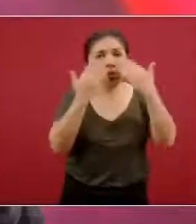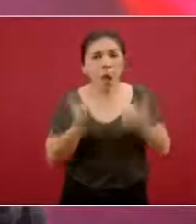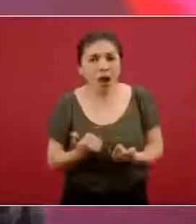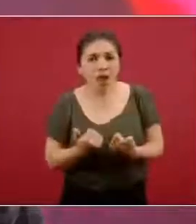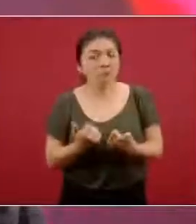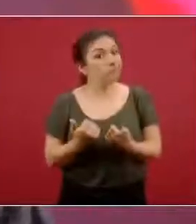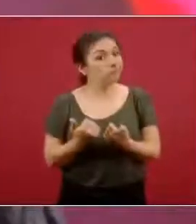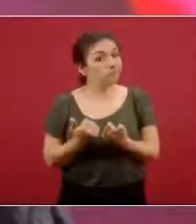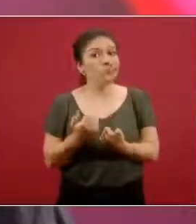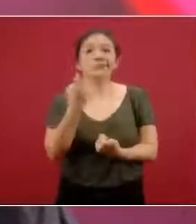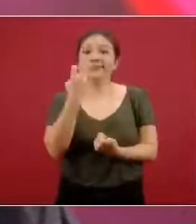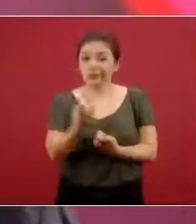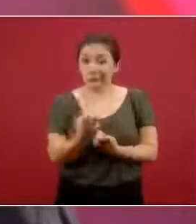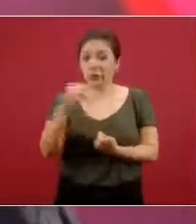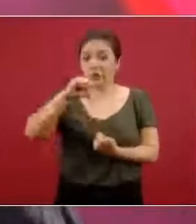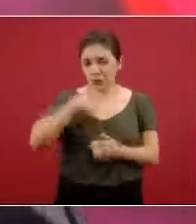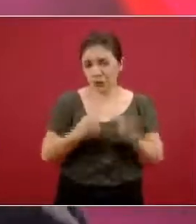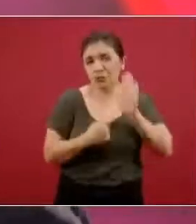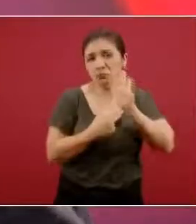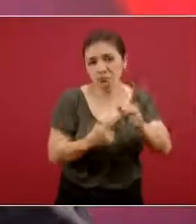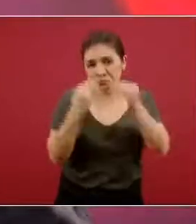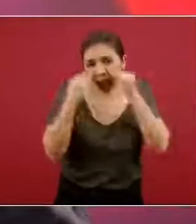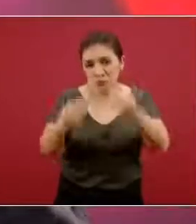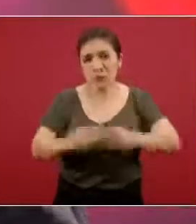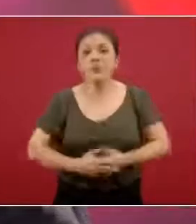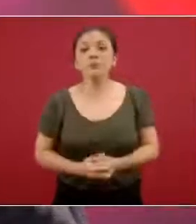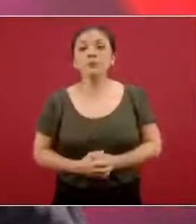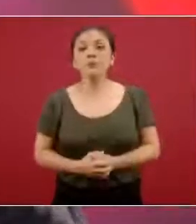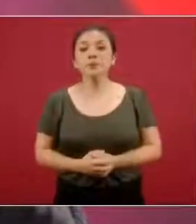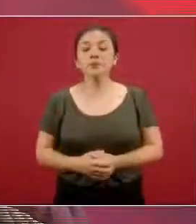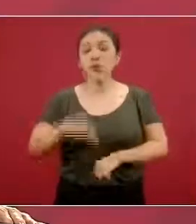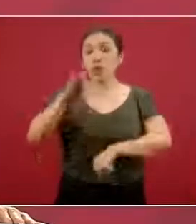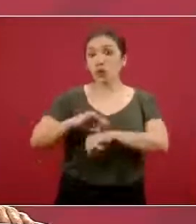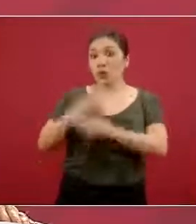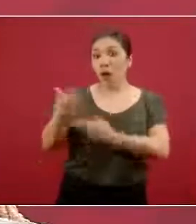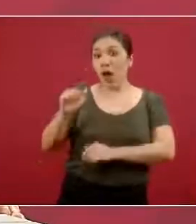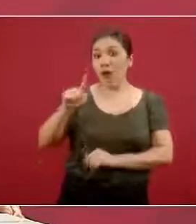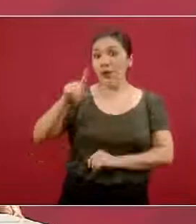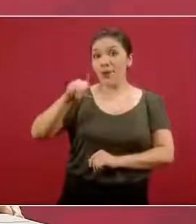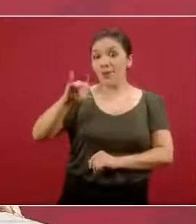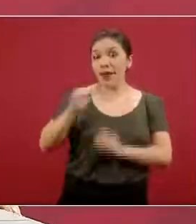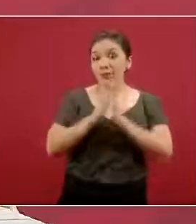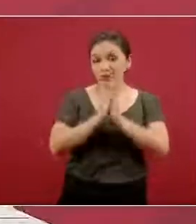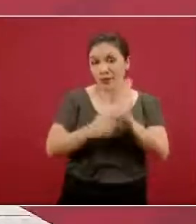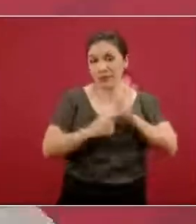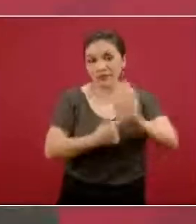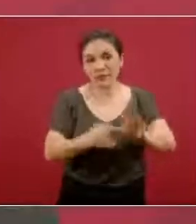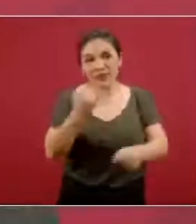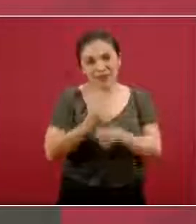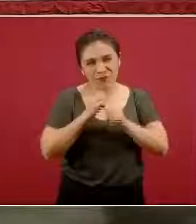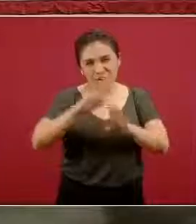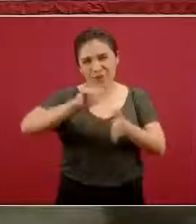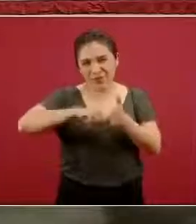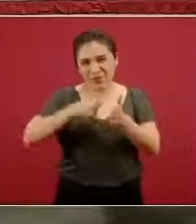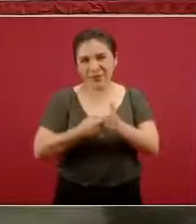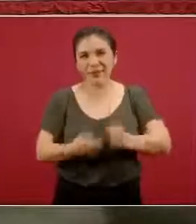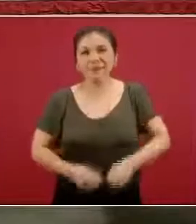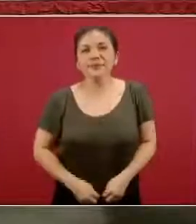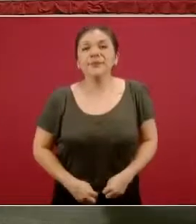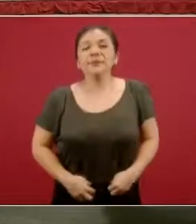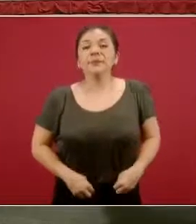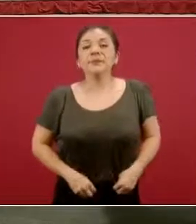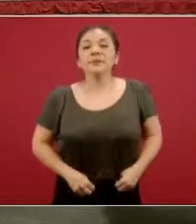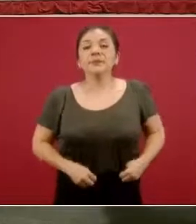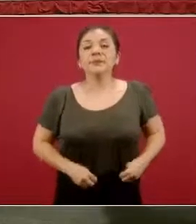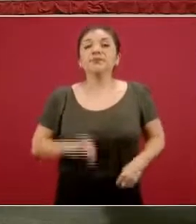necesario. Lo vamos a ver con los datos. Le pido al doctor Salomía si puede presentar el informe técnico, por